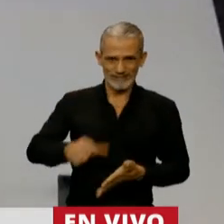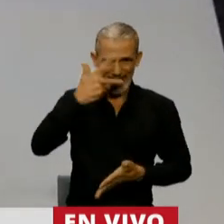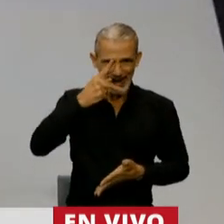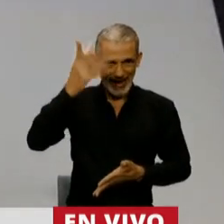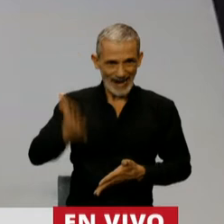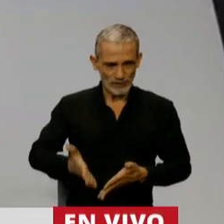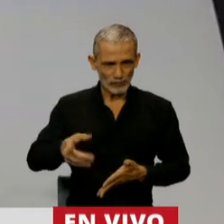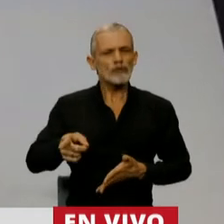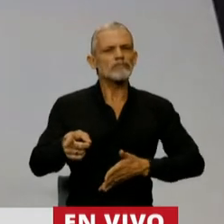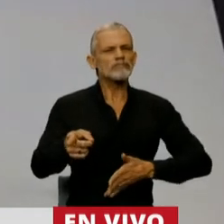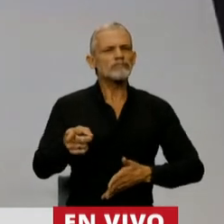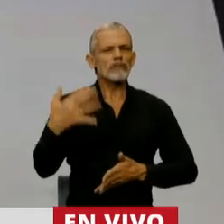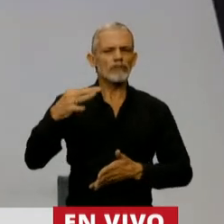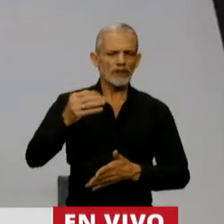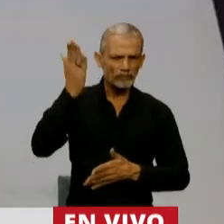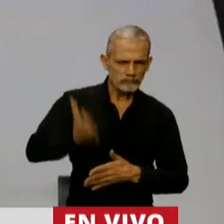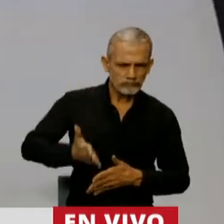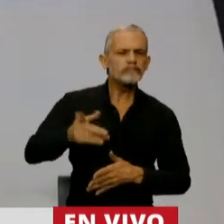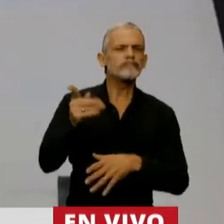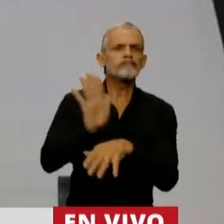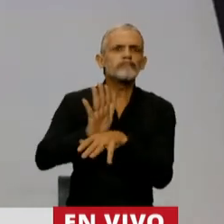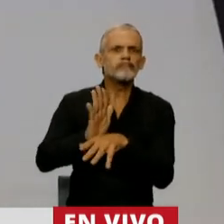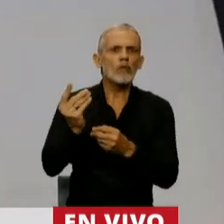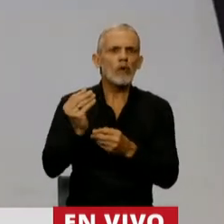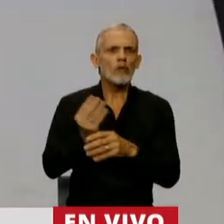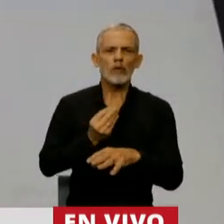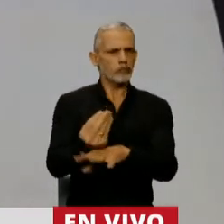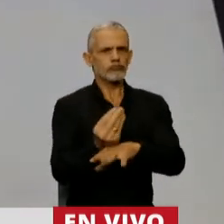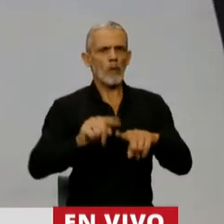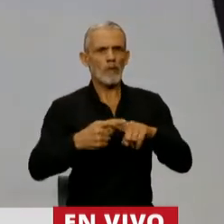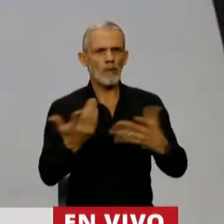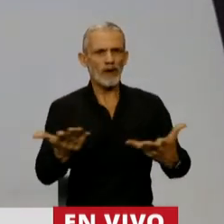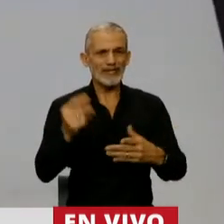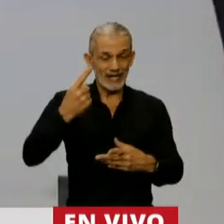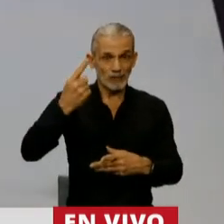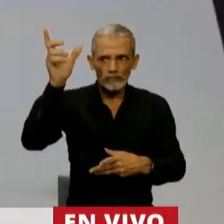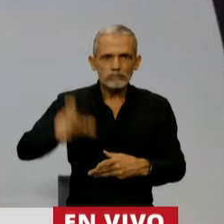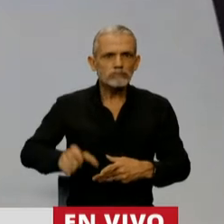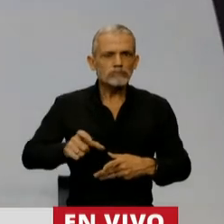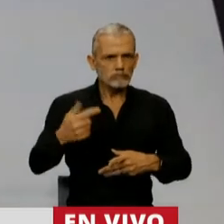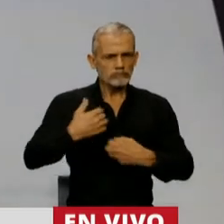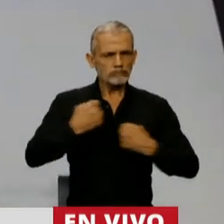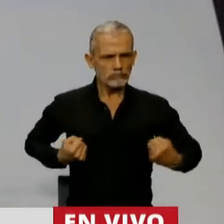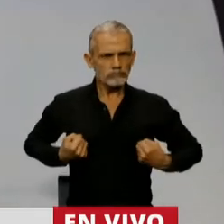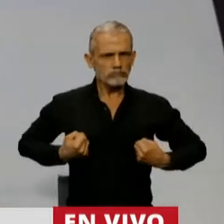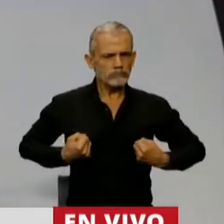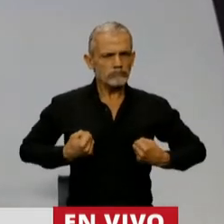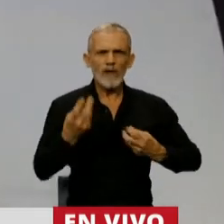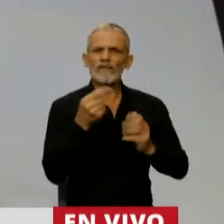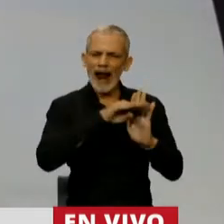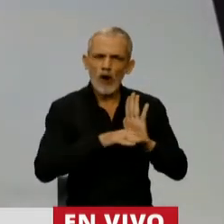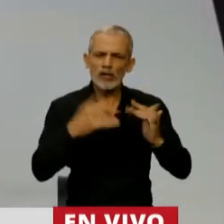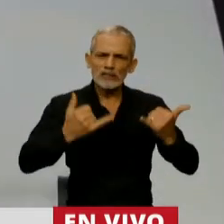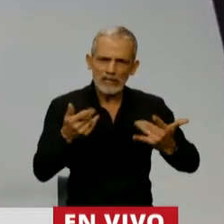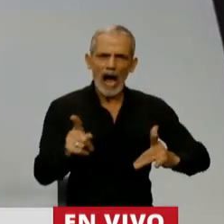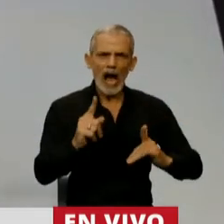que poner acento en lo que significó la irrupción de él en la política. Primero destacarlo como un hombre de coraje, como un hombre de valores, como un hombre